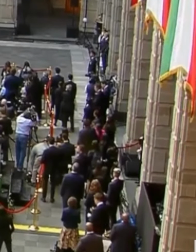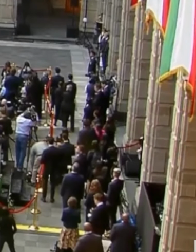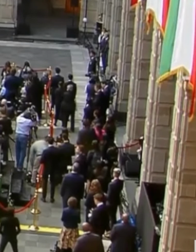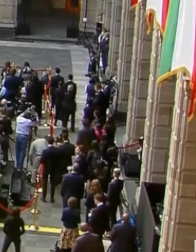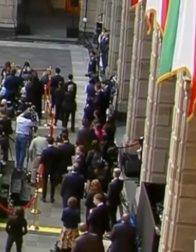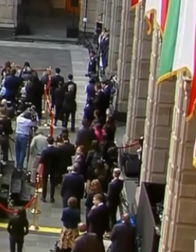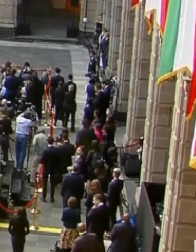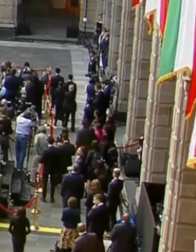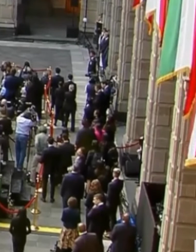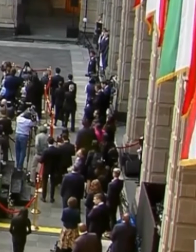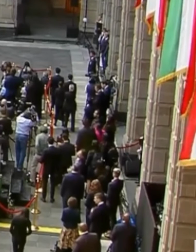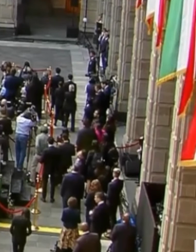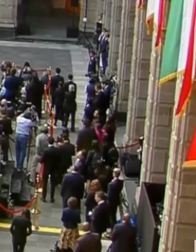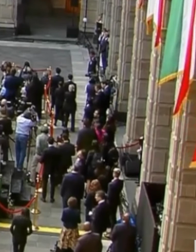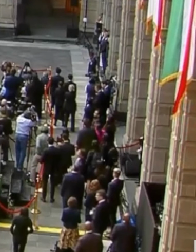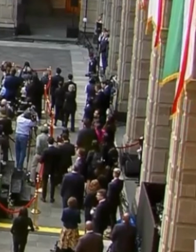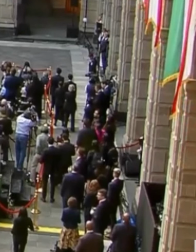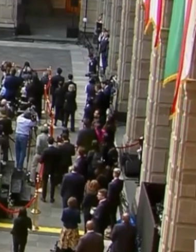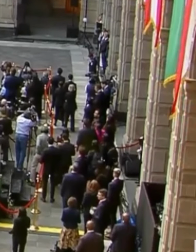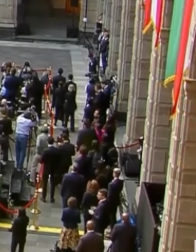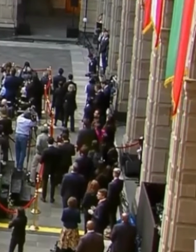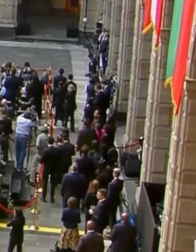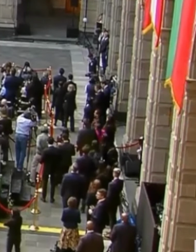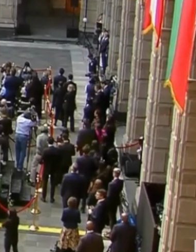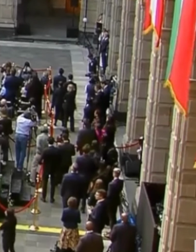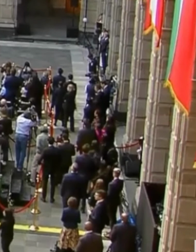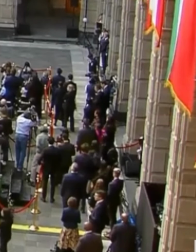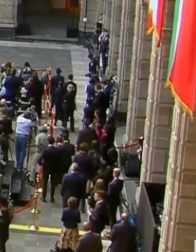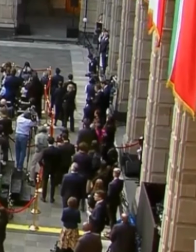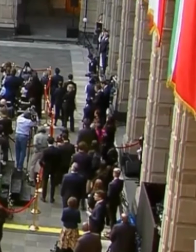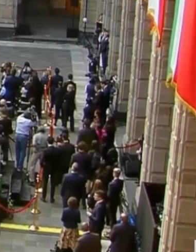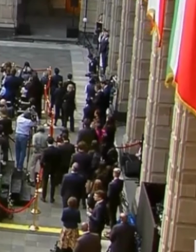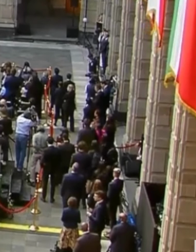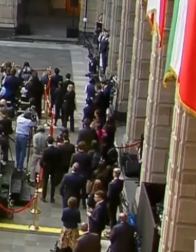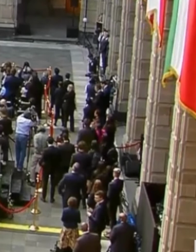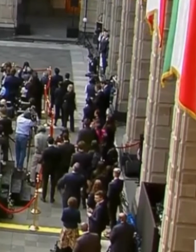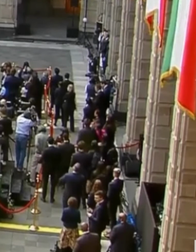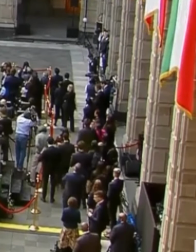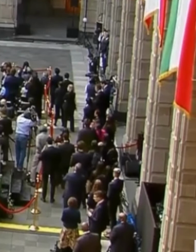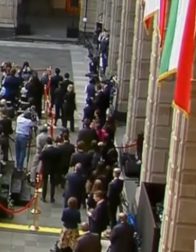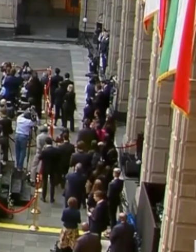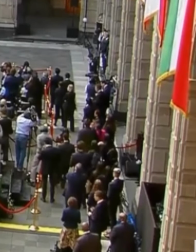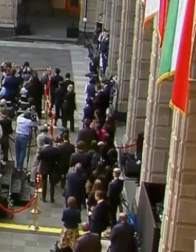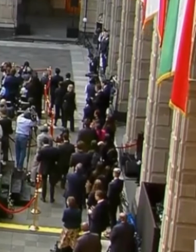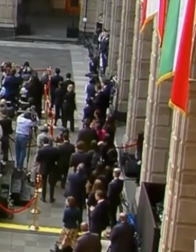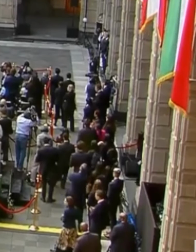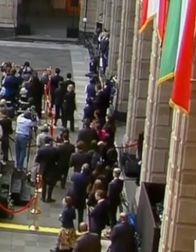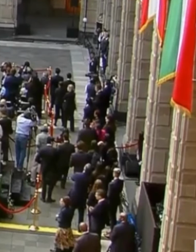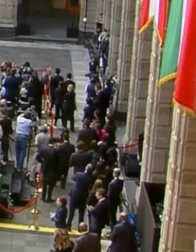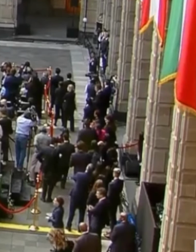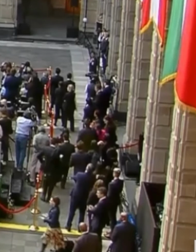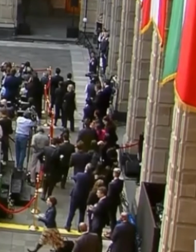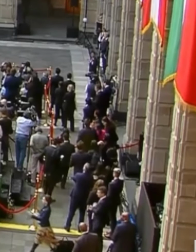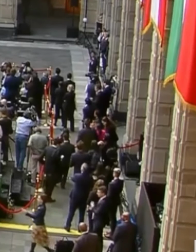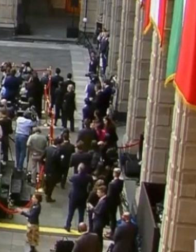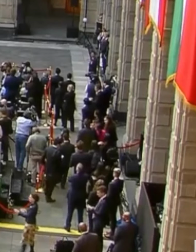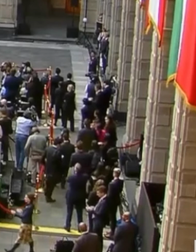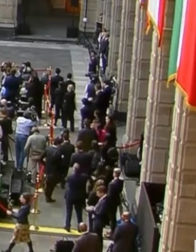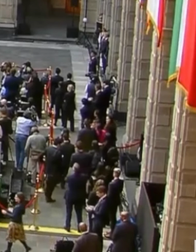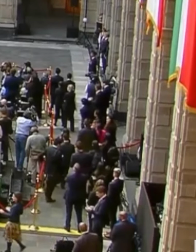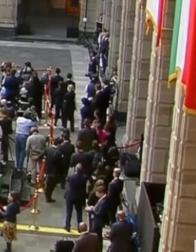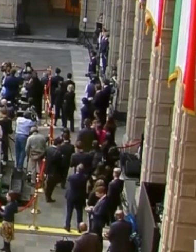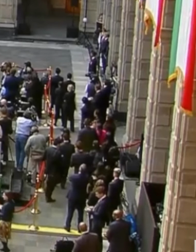licenciado Andrés Manuel López Obrador. Lo acompañan el excelentísimo señor Joseph Biden